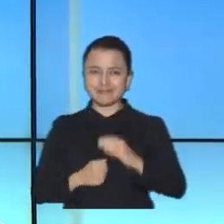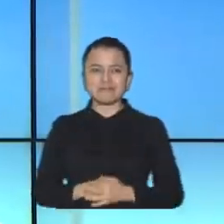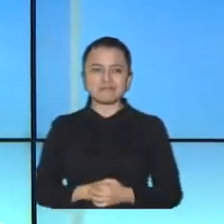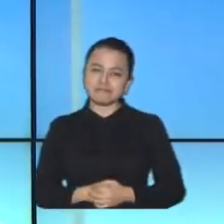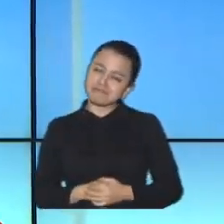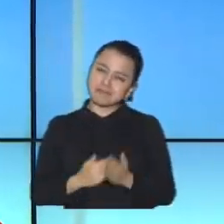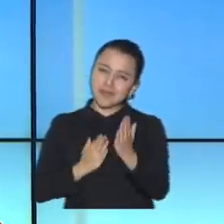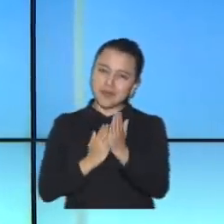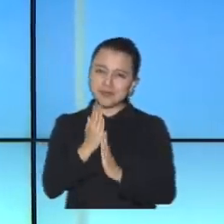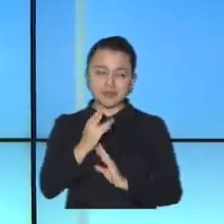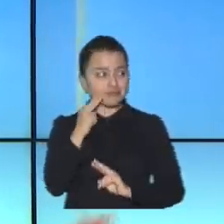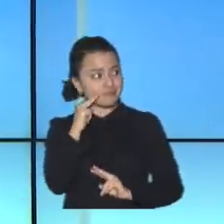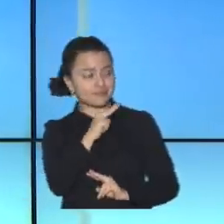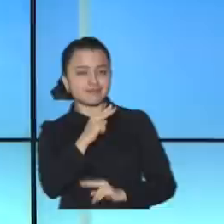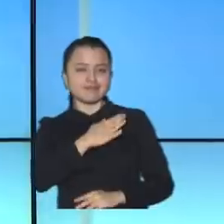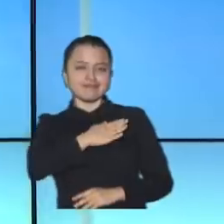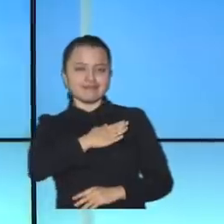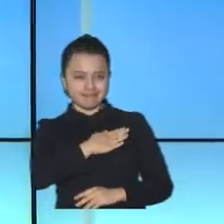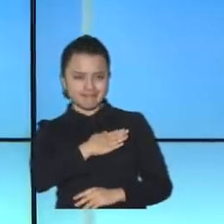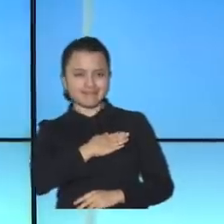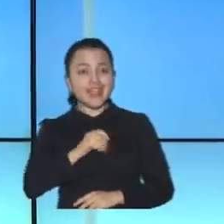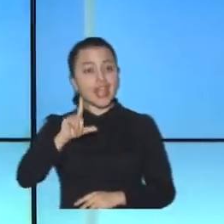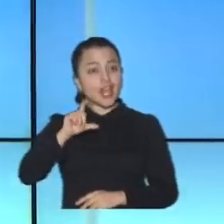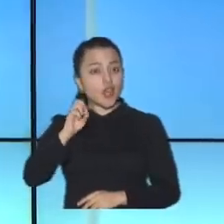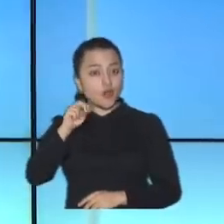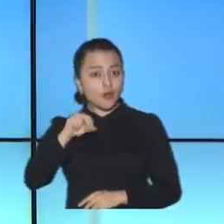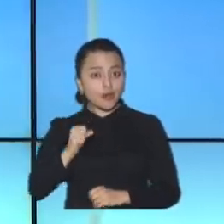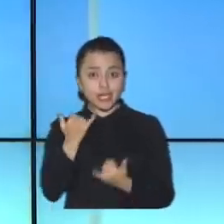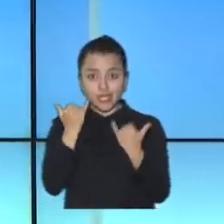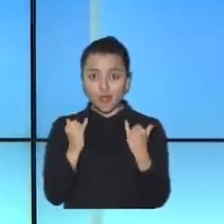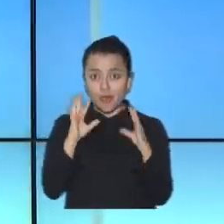CMI. A continuación, no se pierda Leonor. Y hoy a las 9 de la